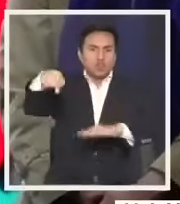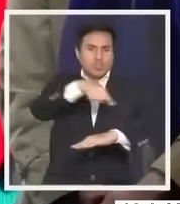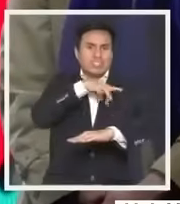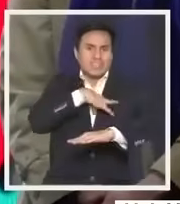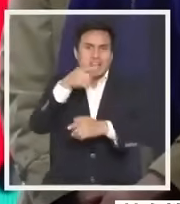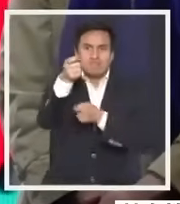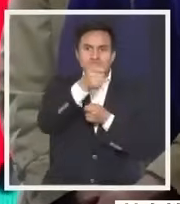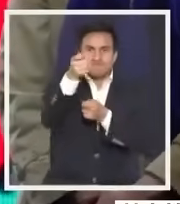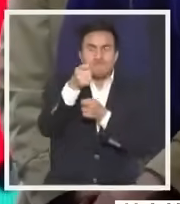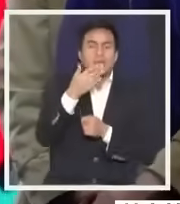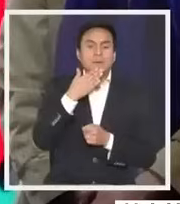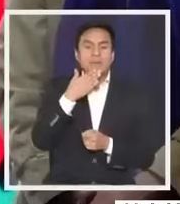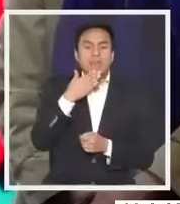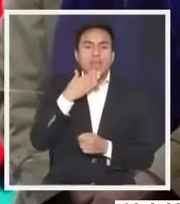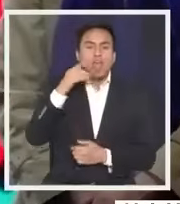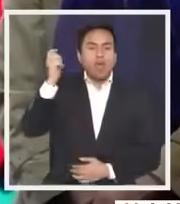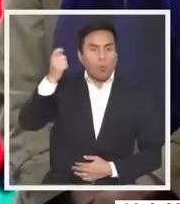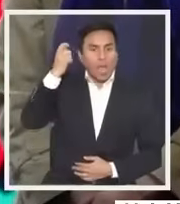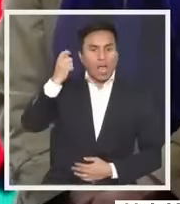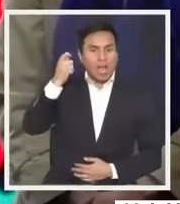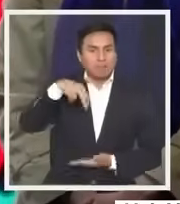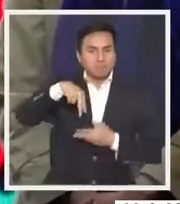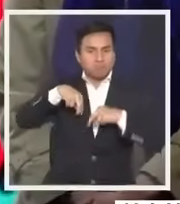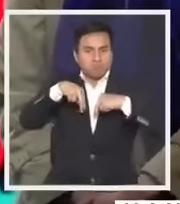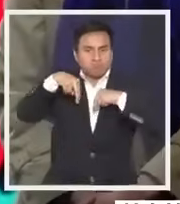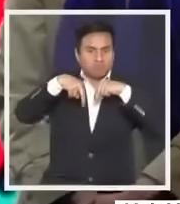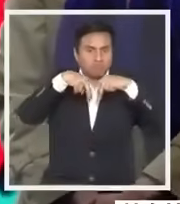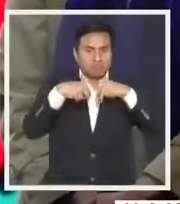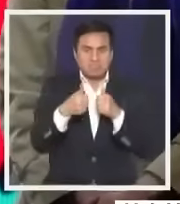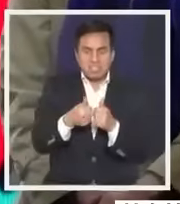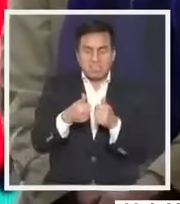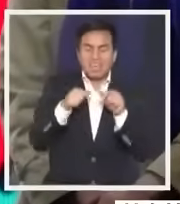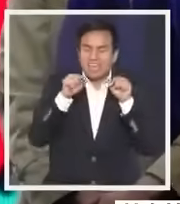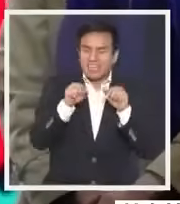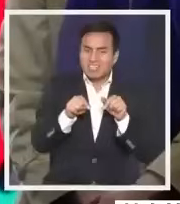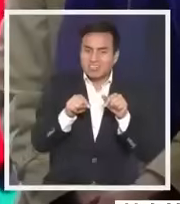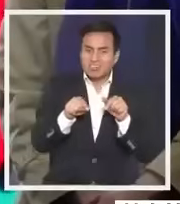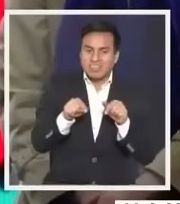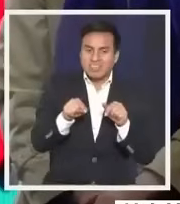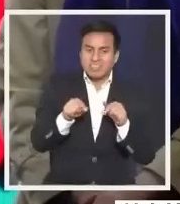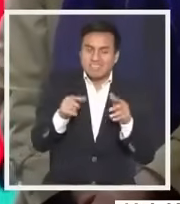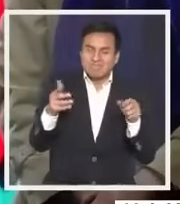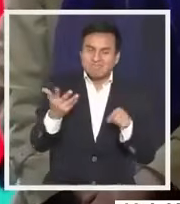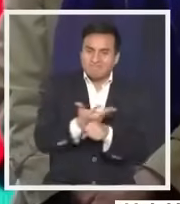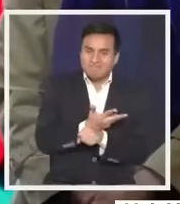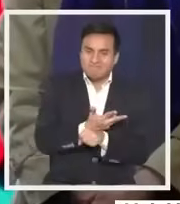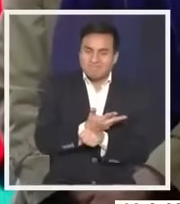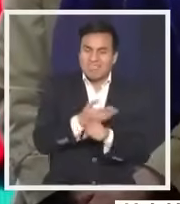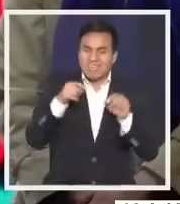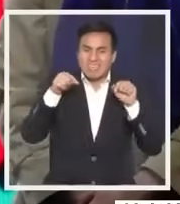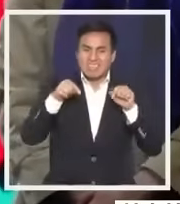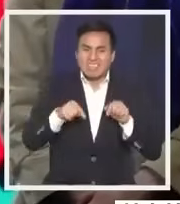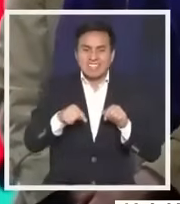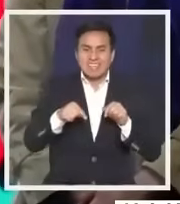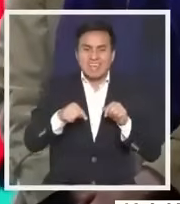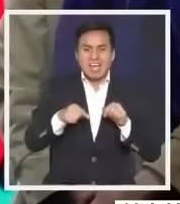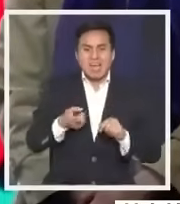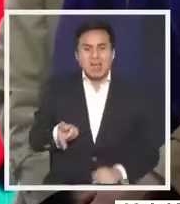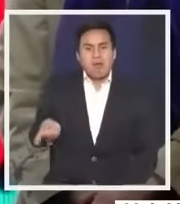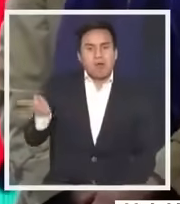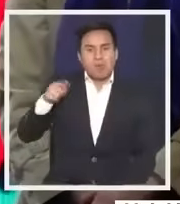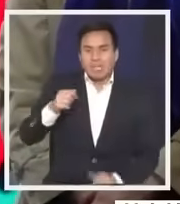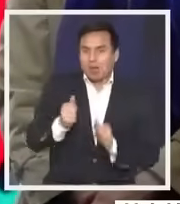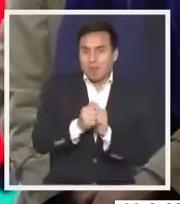También bailar un pie de cueca bien zapatallado, y en esto, desgraciadamente, esta vuelta no